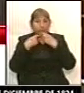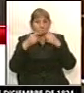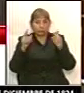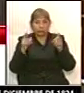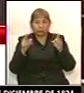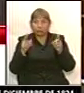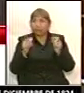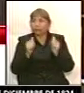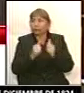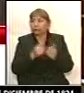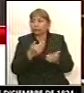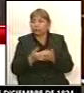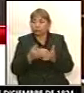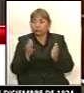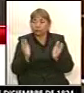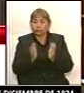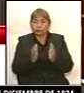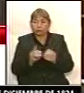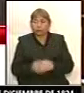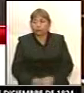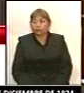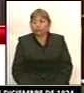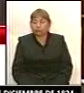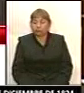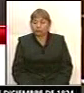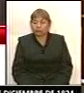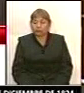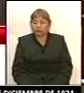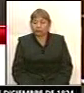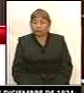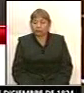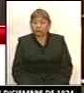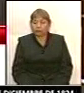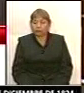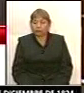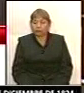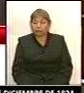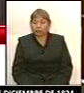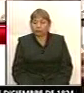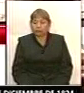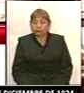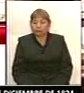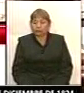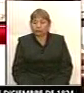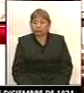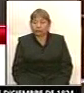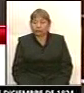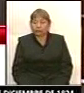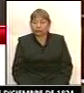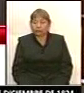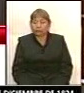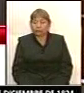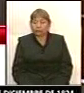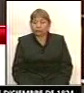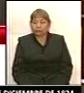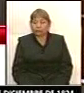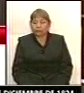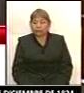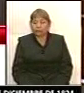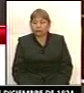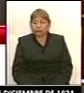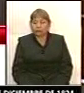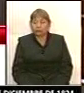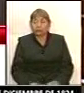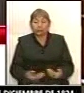por el bien de los pequeños. Para concluir.